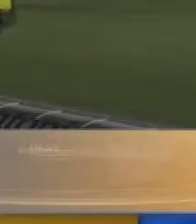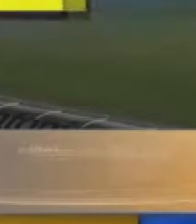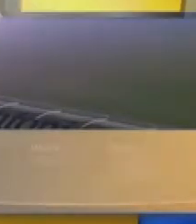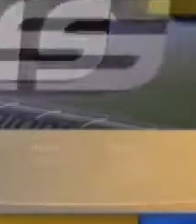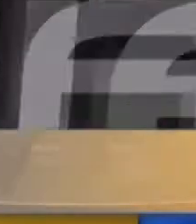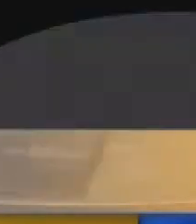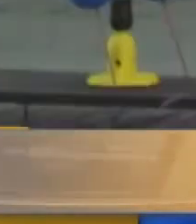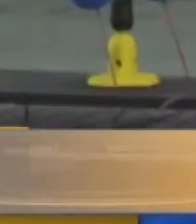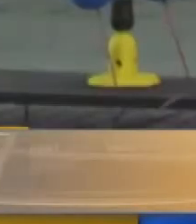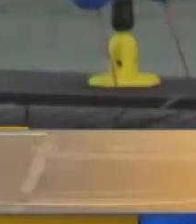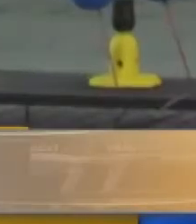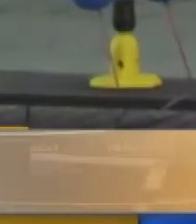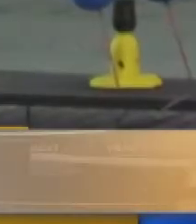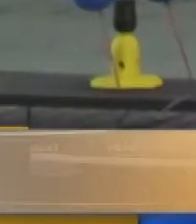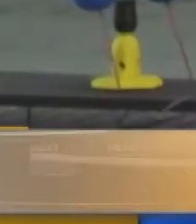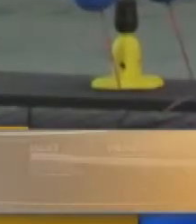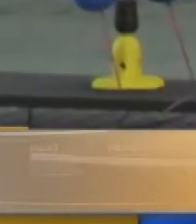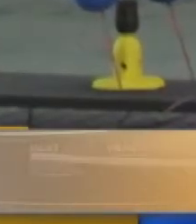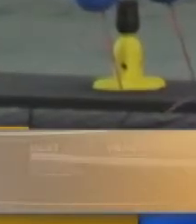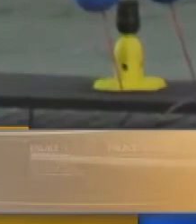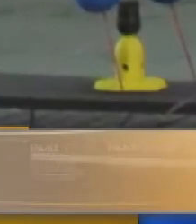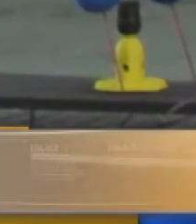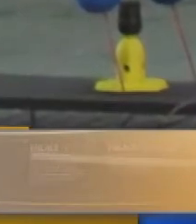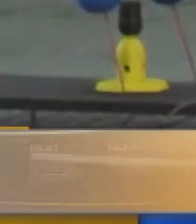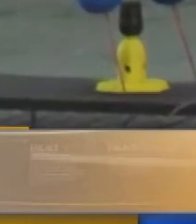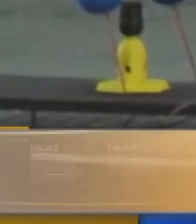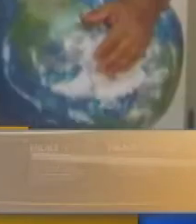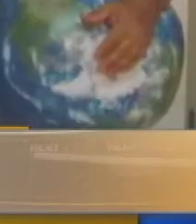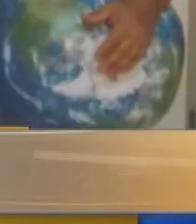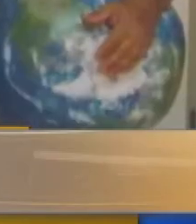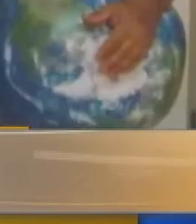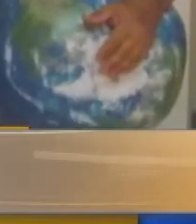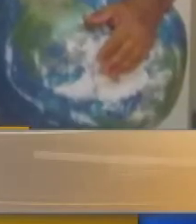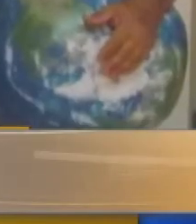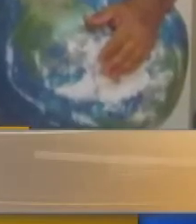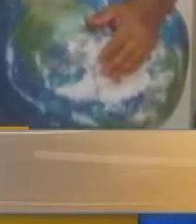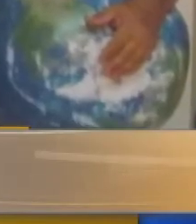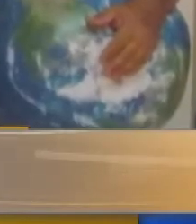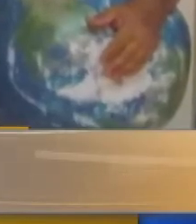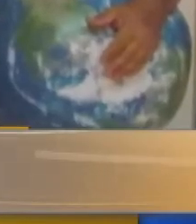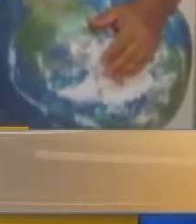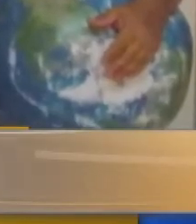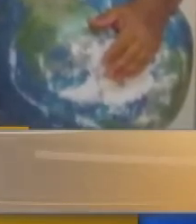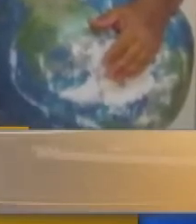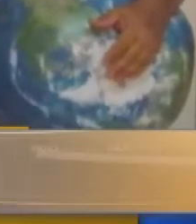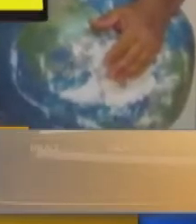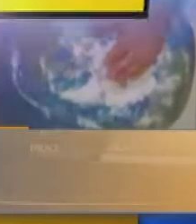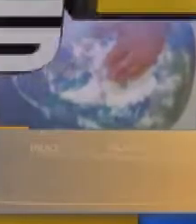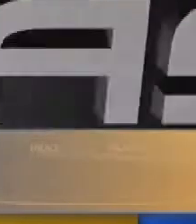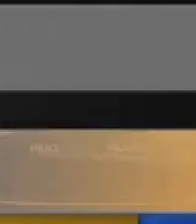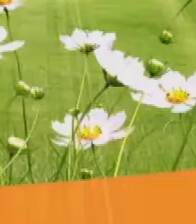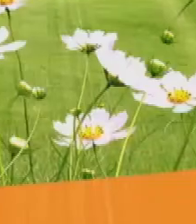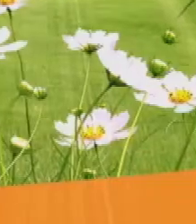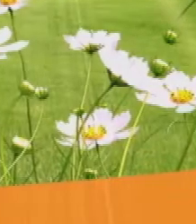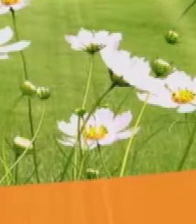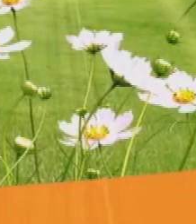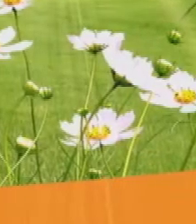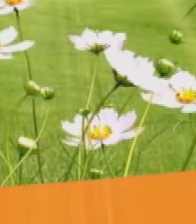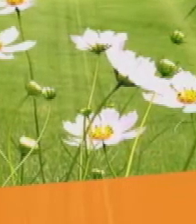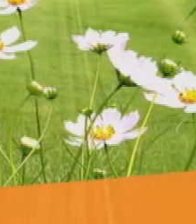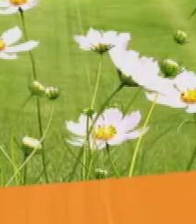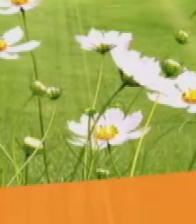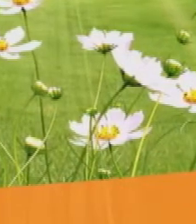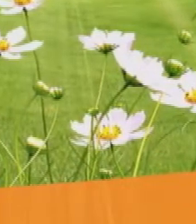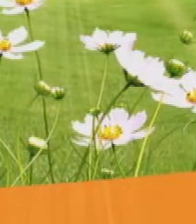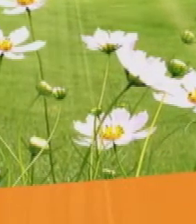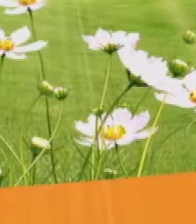pierdan. Y al cierre, se realizará en el barrio del Cincuentenario el Día Internacional del Sol. Con el